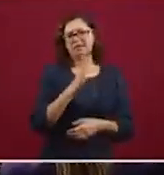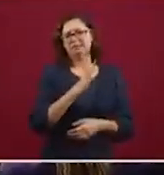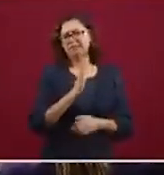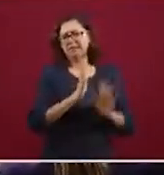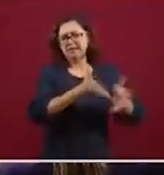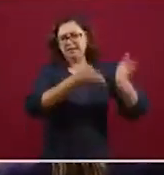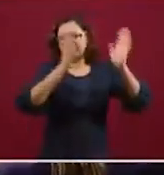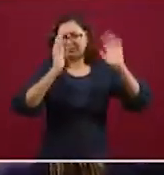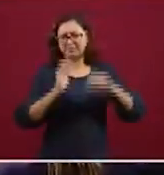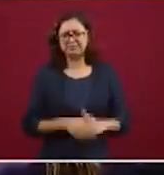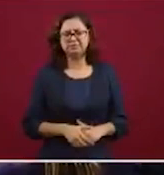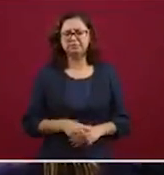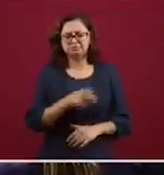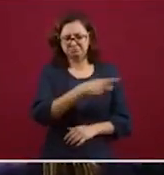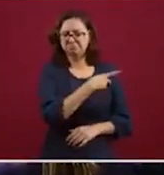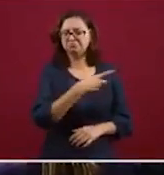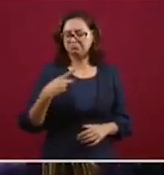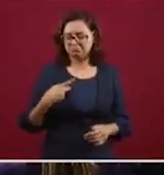tiene el Buró